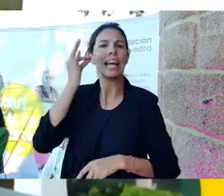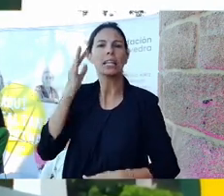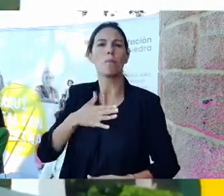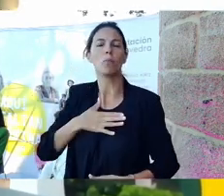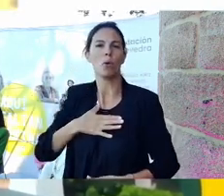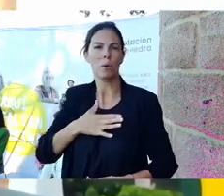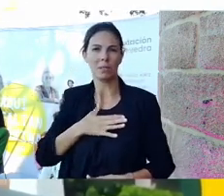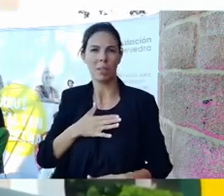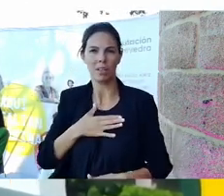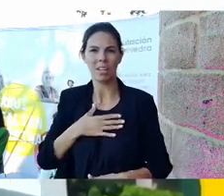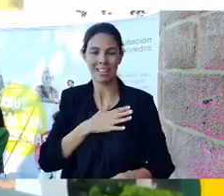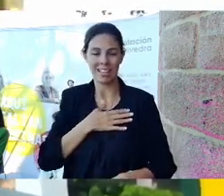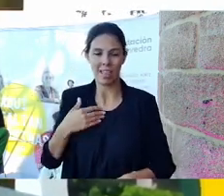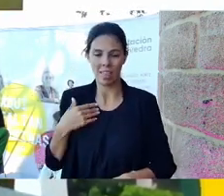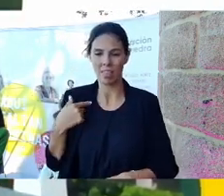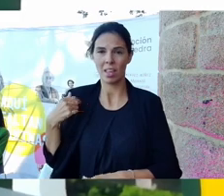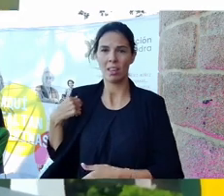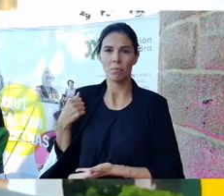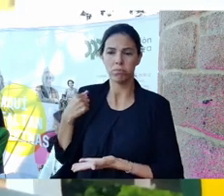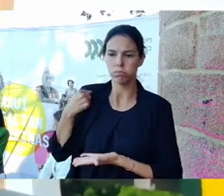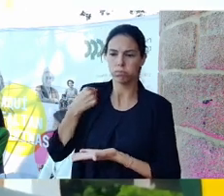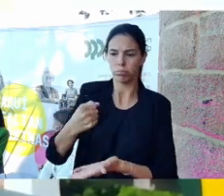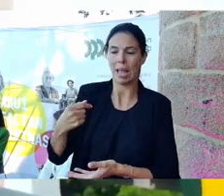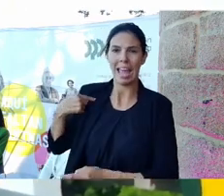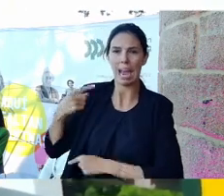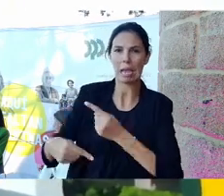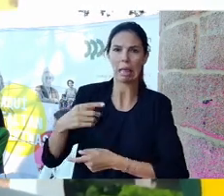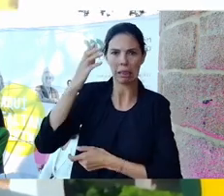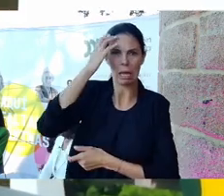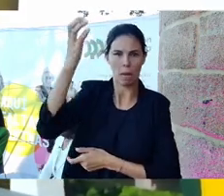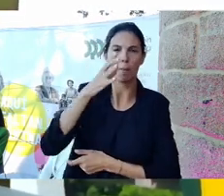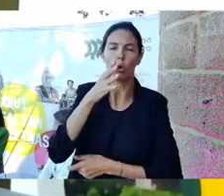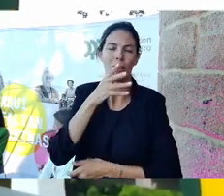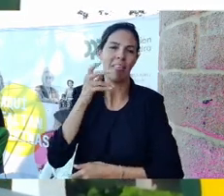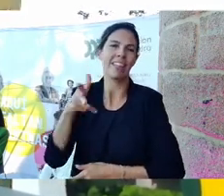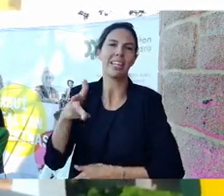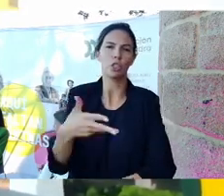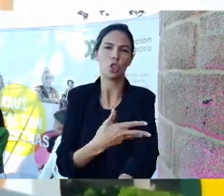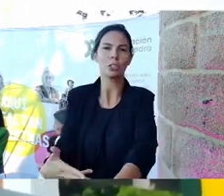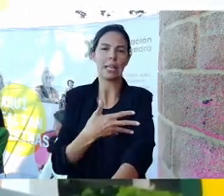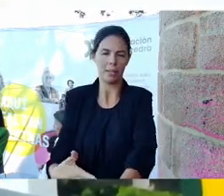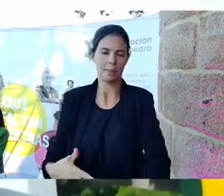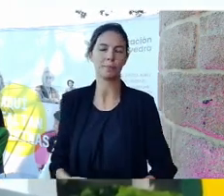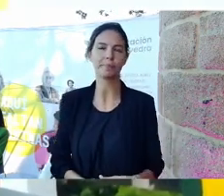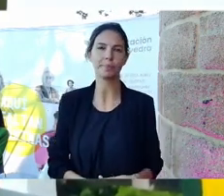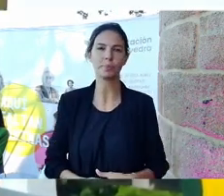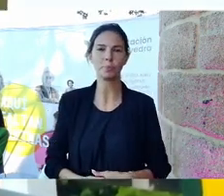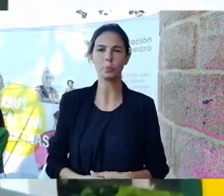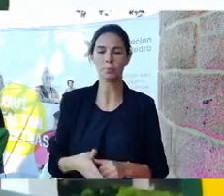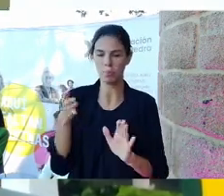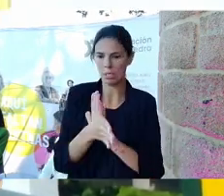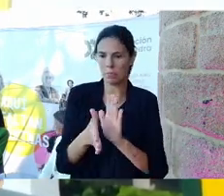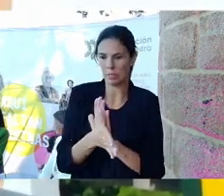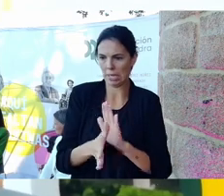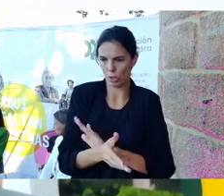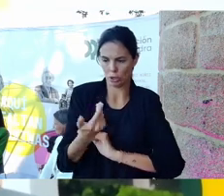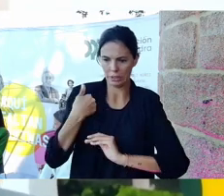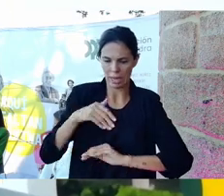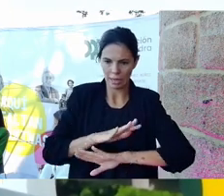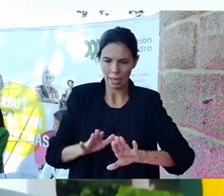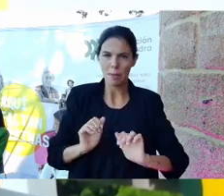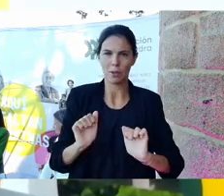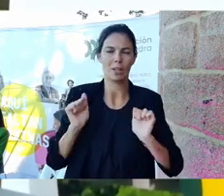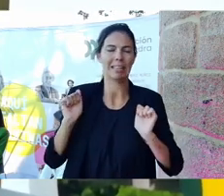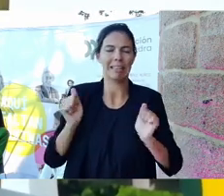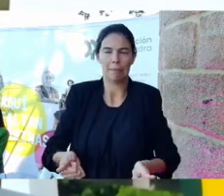raíña propietaria, ¿no? Que herdou o trono por dereito de sangue. Bueno, explicado isto,